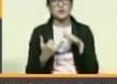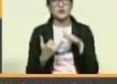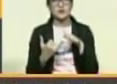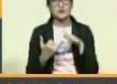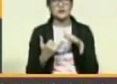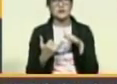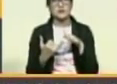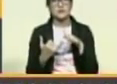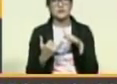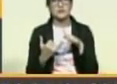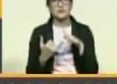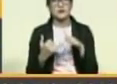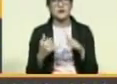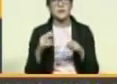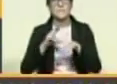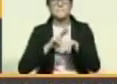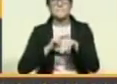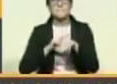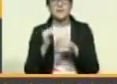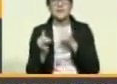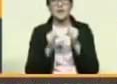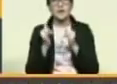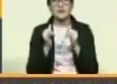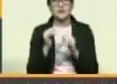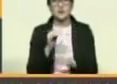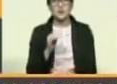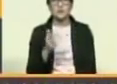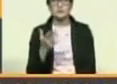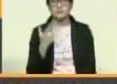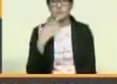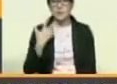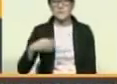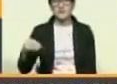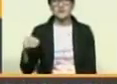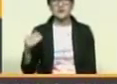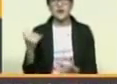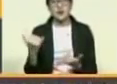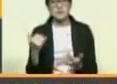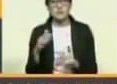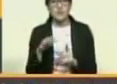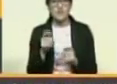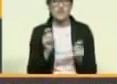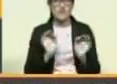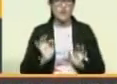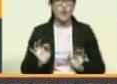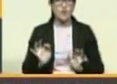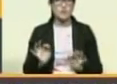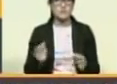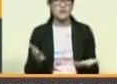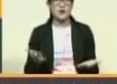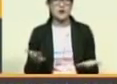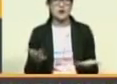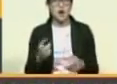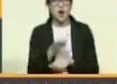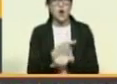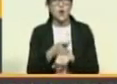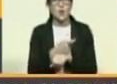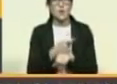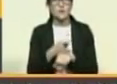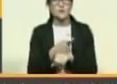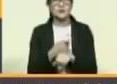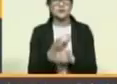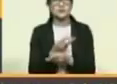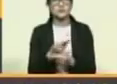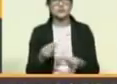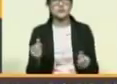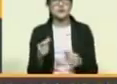de Leoni. Como candidato presidencial, ¿cuál será la estrategia que utilizará su gobierno para solventar